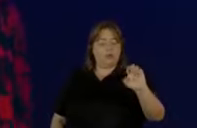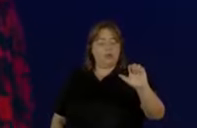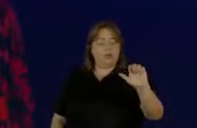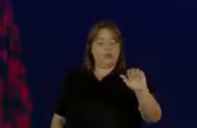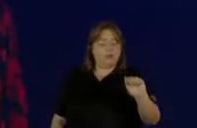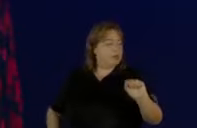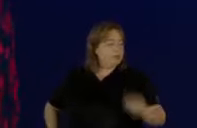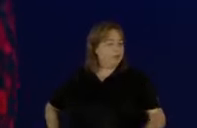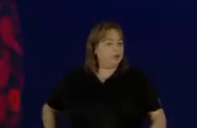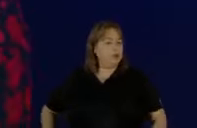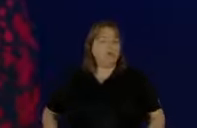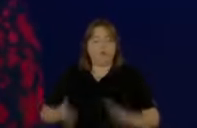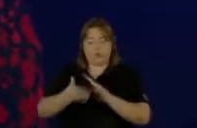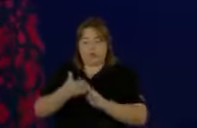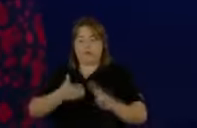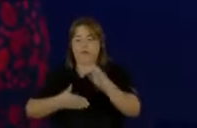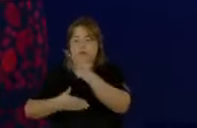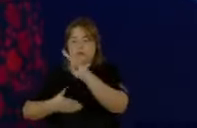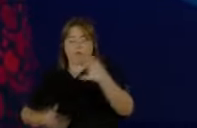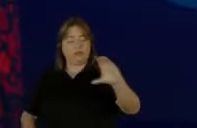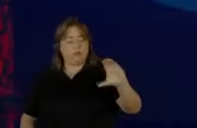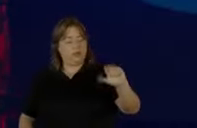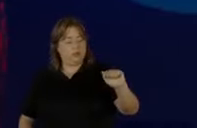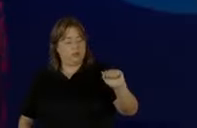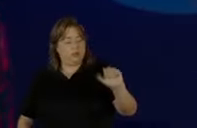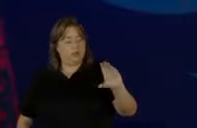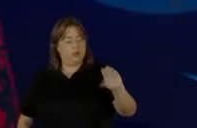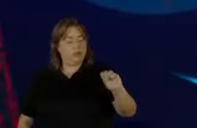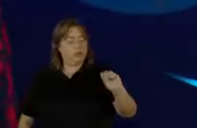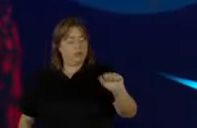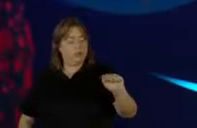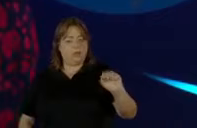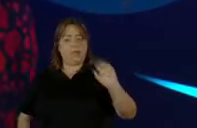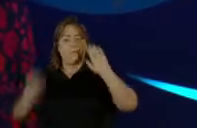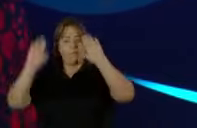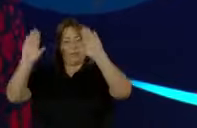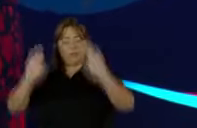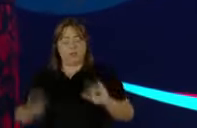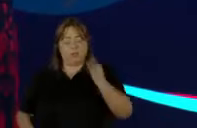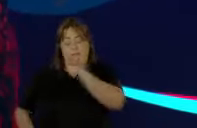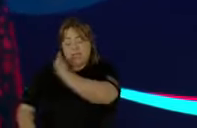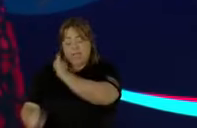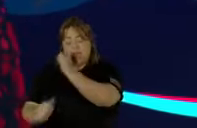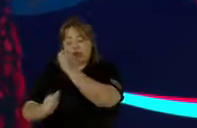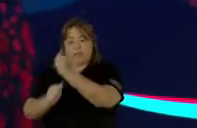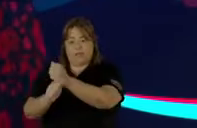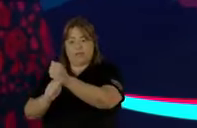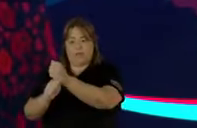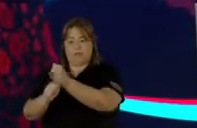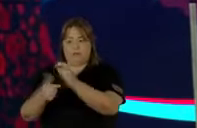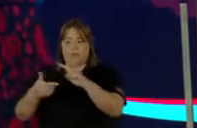la Universidad Casa. Y fue tan maravilloso, Isabela.